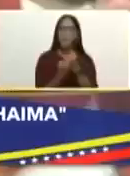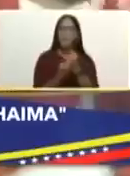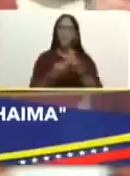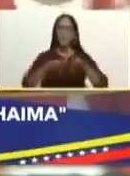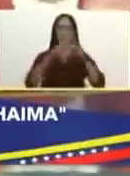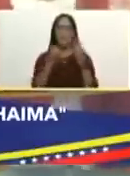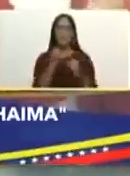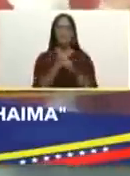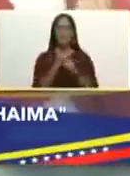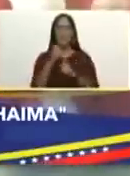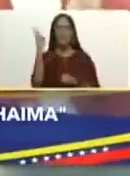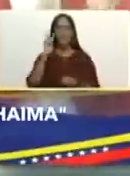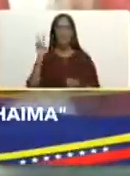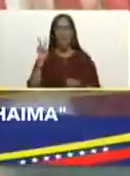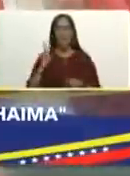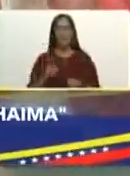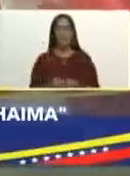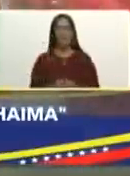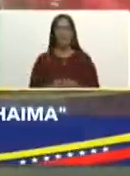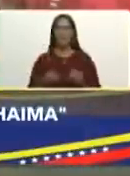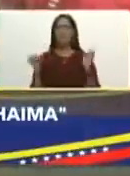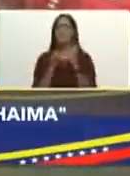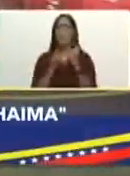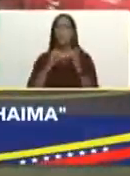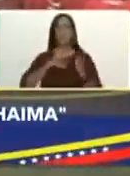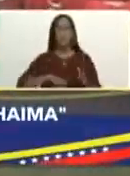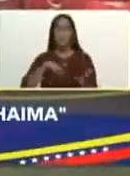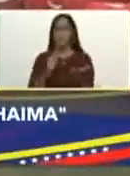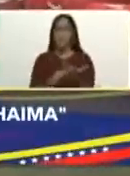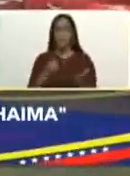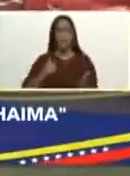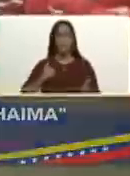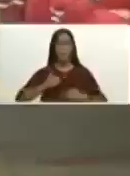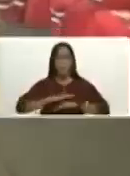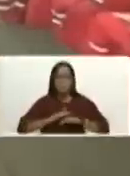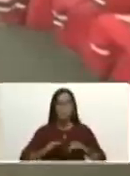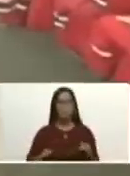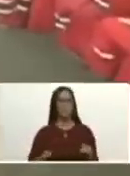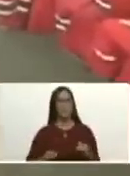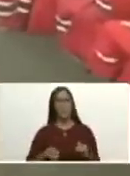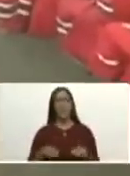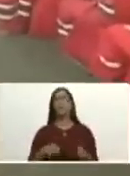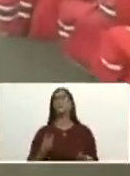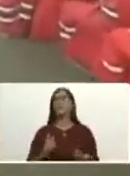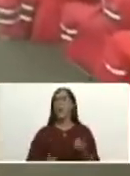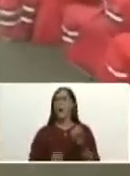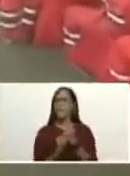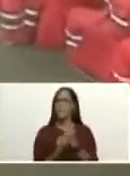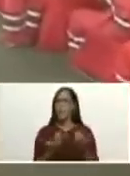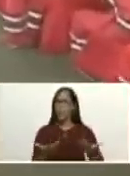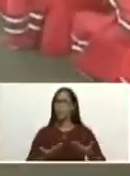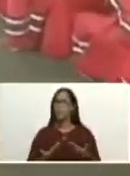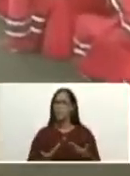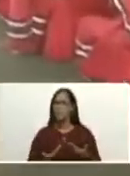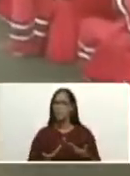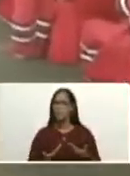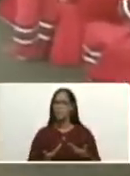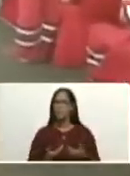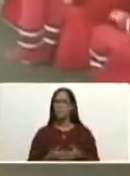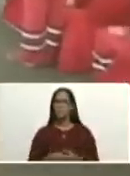obrera venezolana, estén donde estén y caiga quien caiga. Cuento con su apoyo. Así